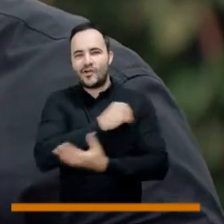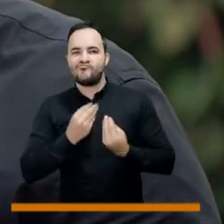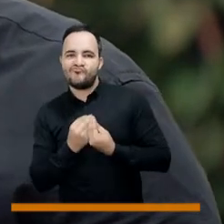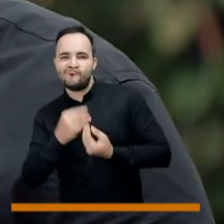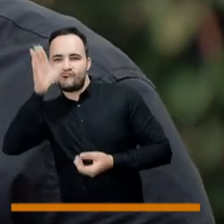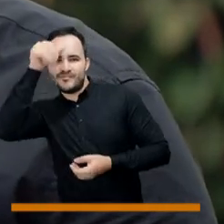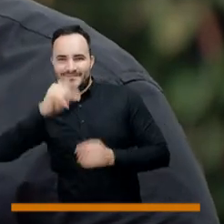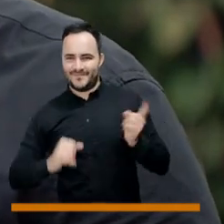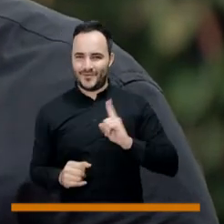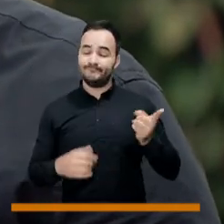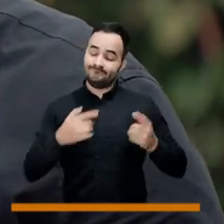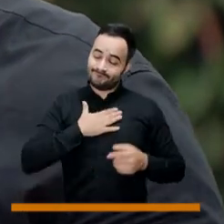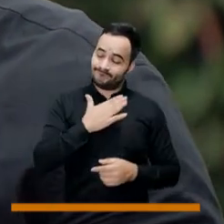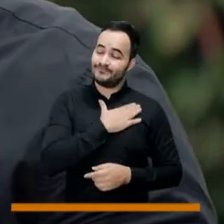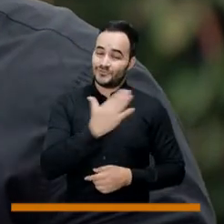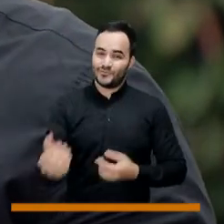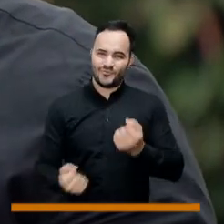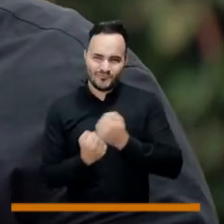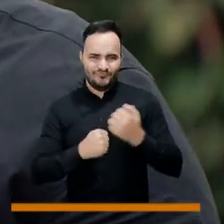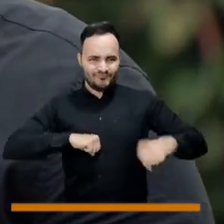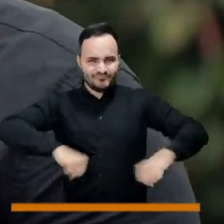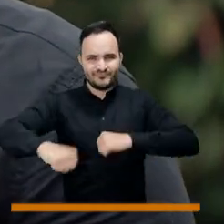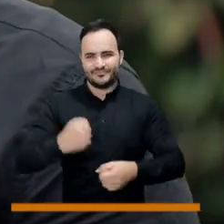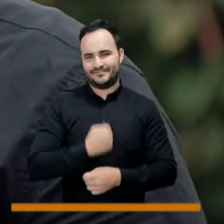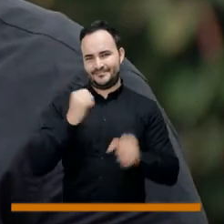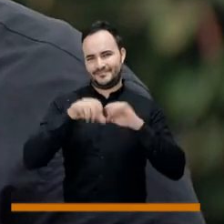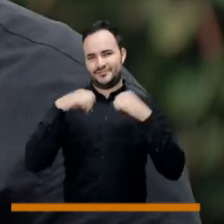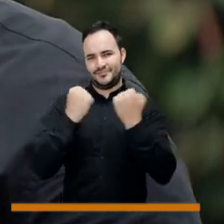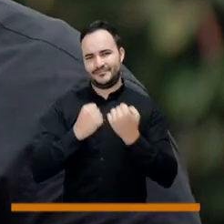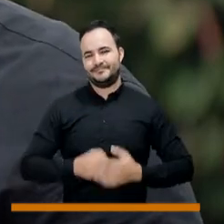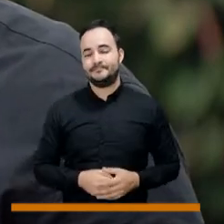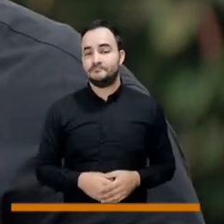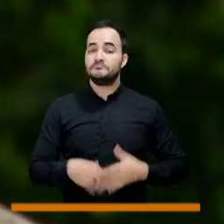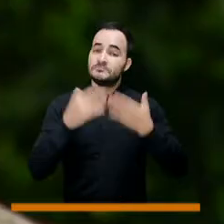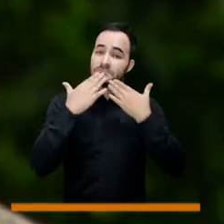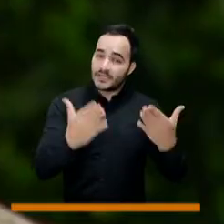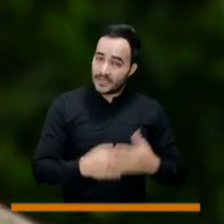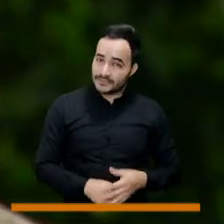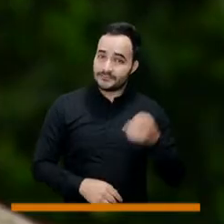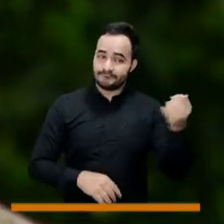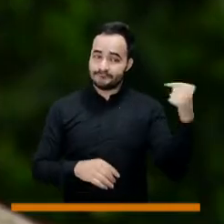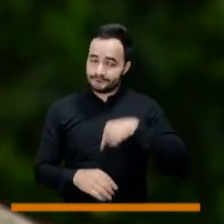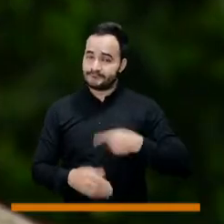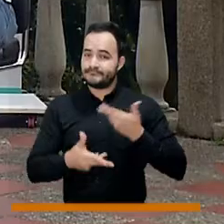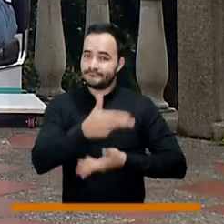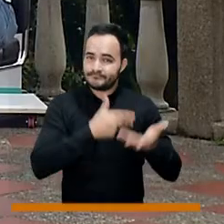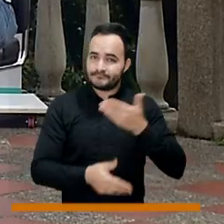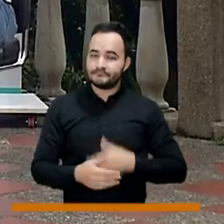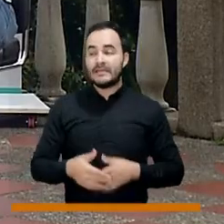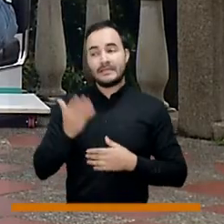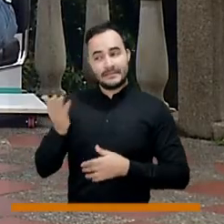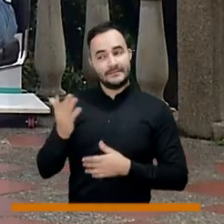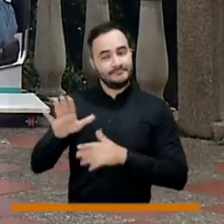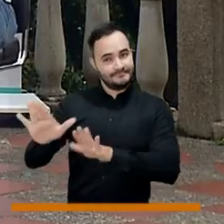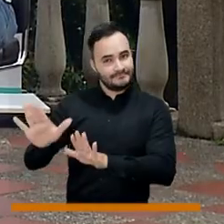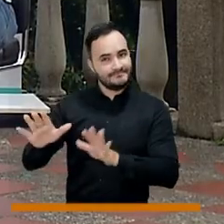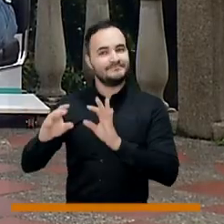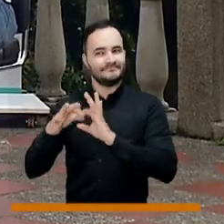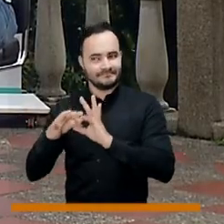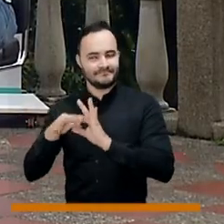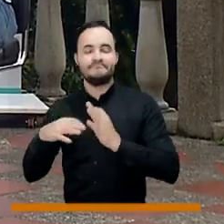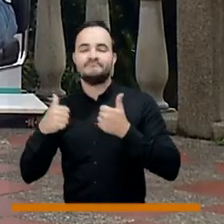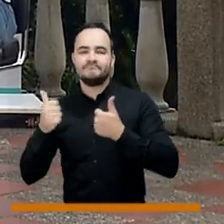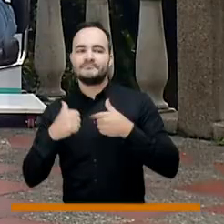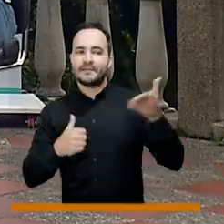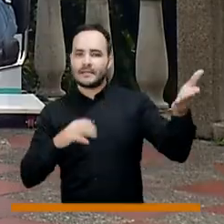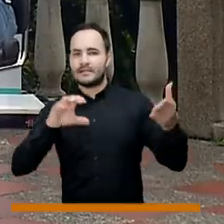tenemos desde esta curul y eso es lo que queremos hacer y por lo que vamos a trabajar. Muchísimas gracias, Freddy, por acompañarnos en De Frente a la Gente. Y